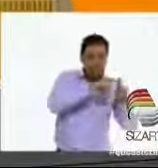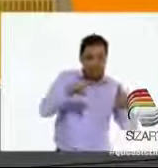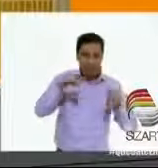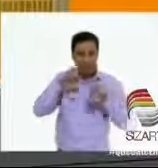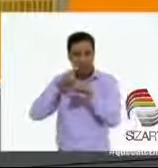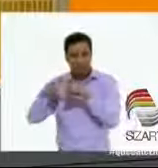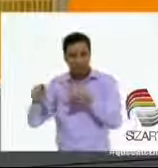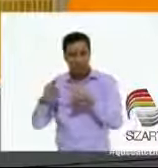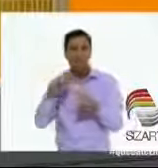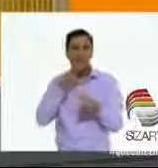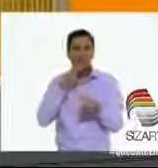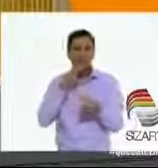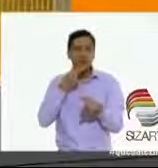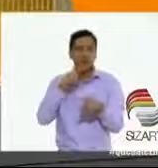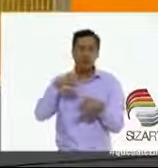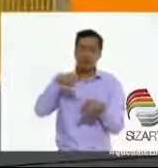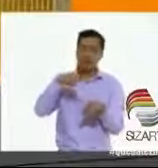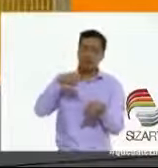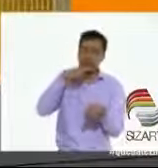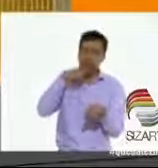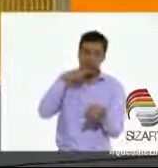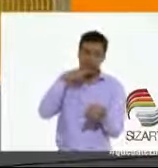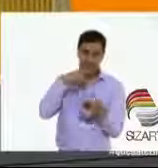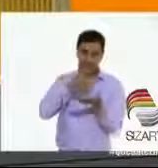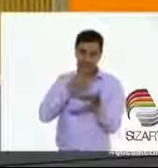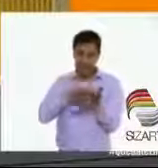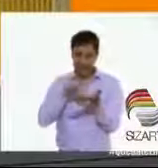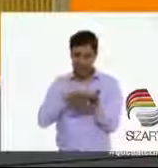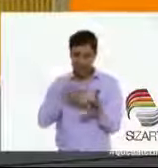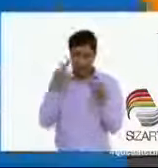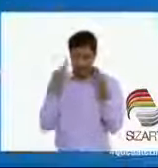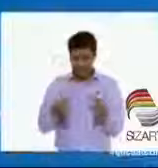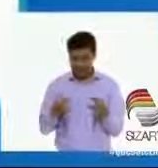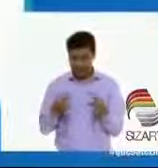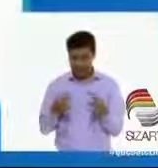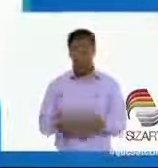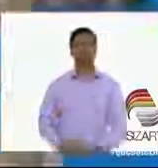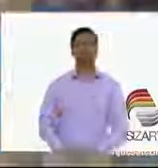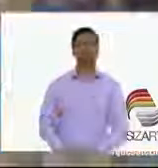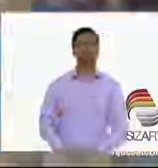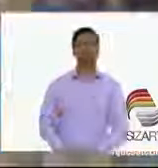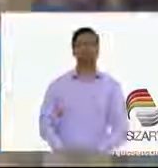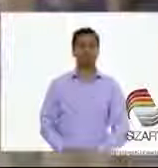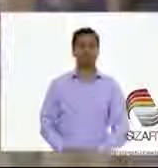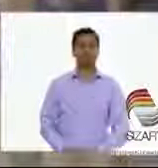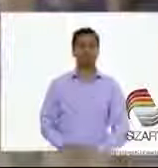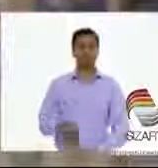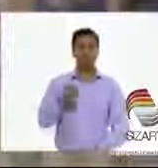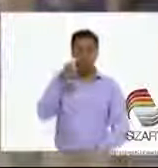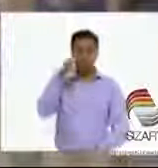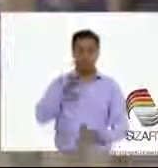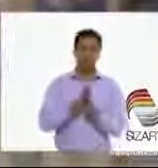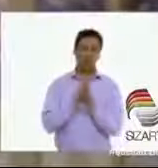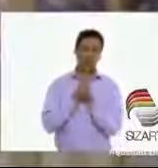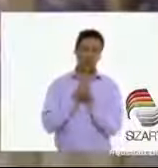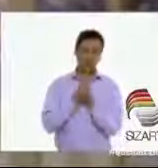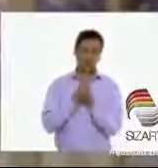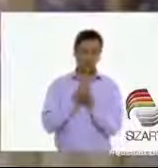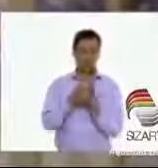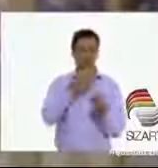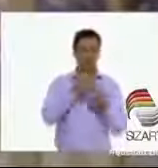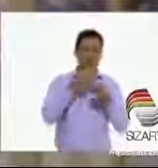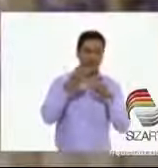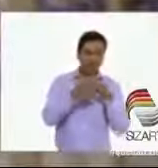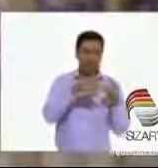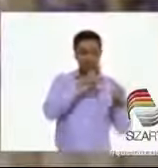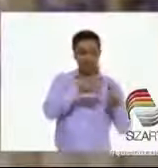utilidades. ¿Lápiz y papel listos? ¡Comenzamos! Y no olvides tus materiales